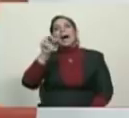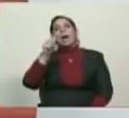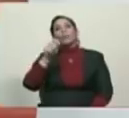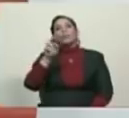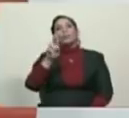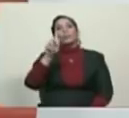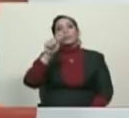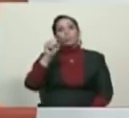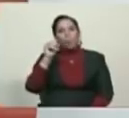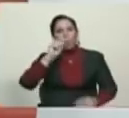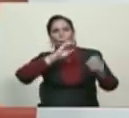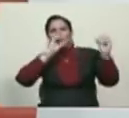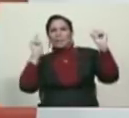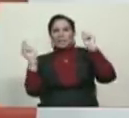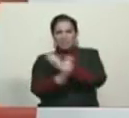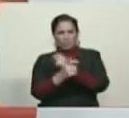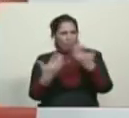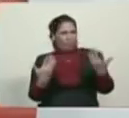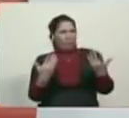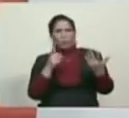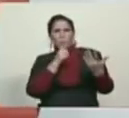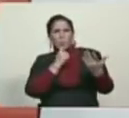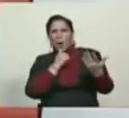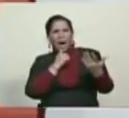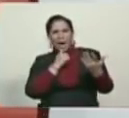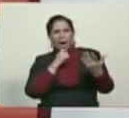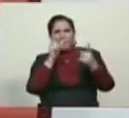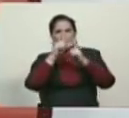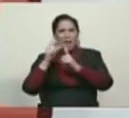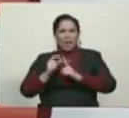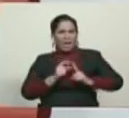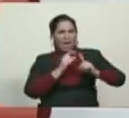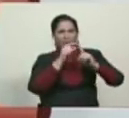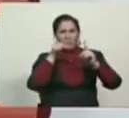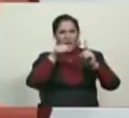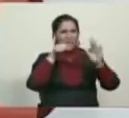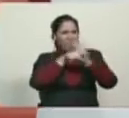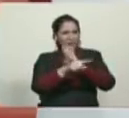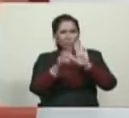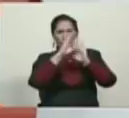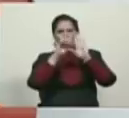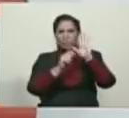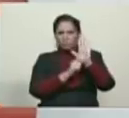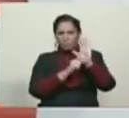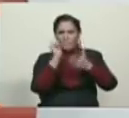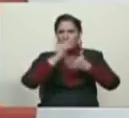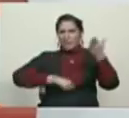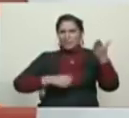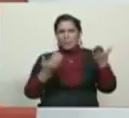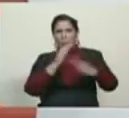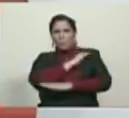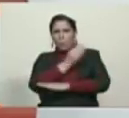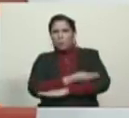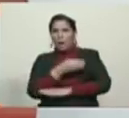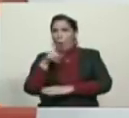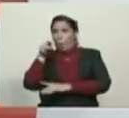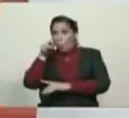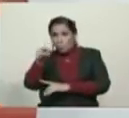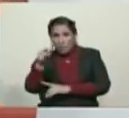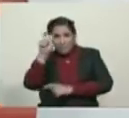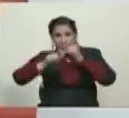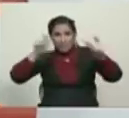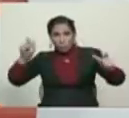ninguna parte. Como no existe el vacío de poder. Y usted lo está engañando y usted se está dejando